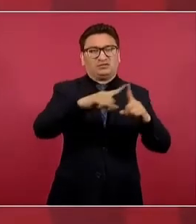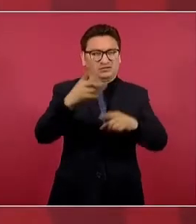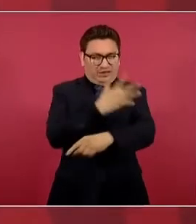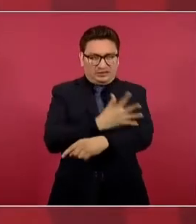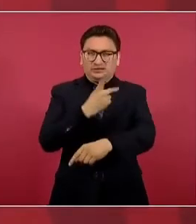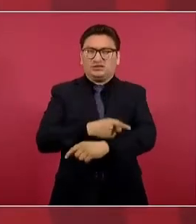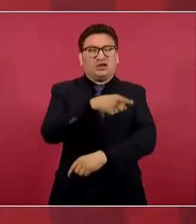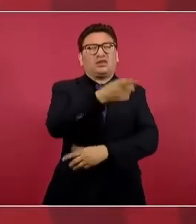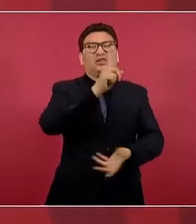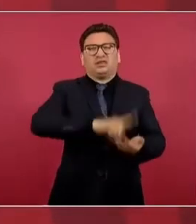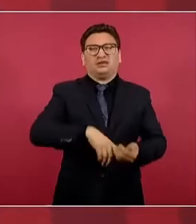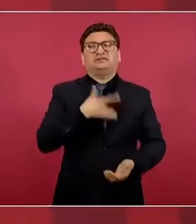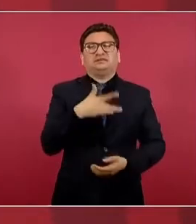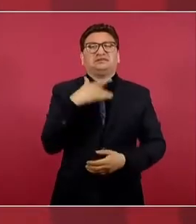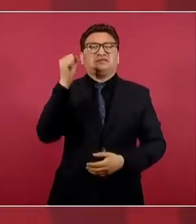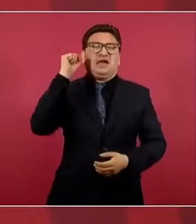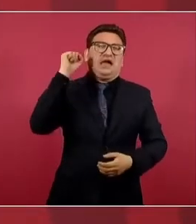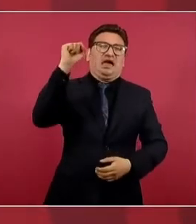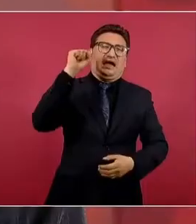honestos